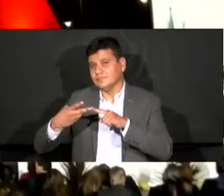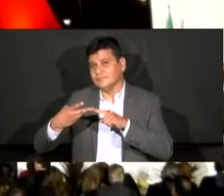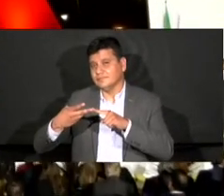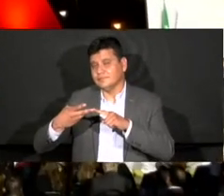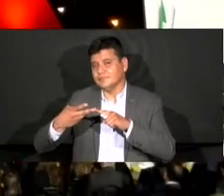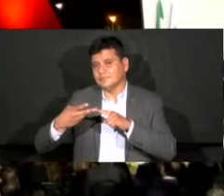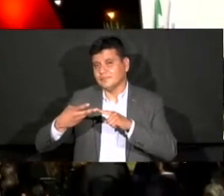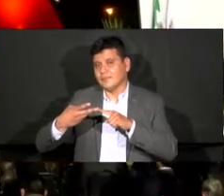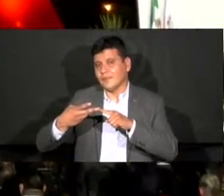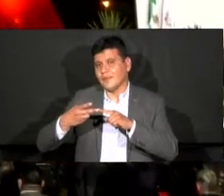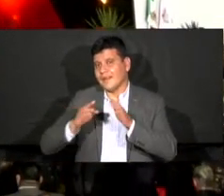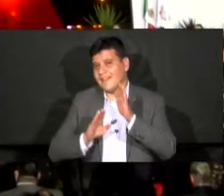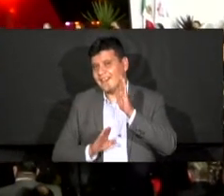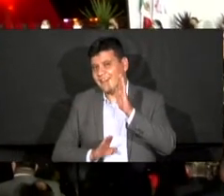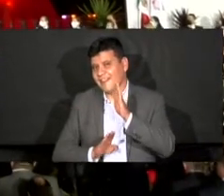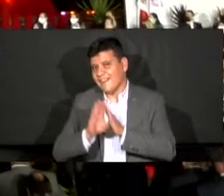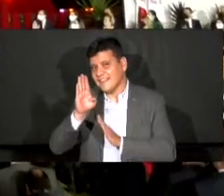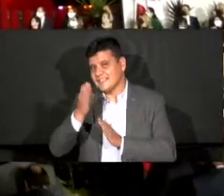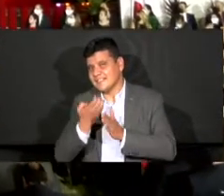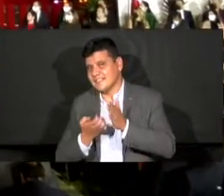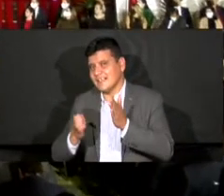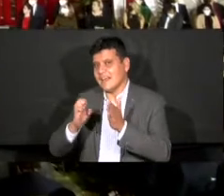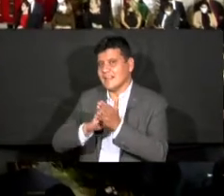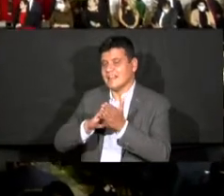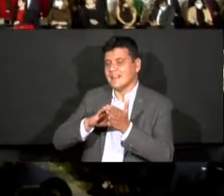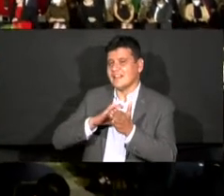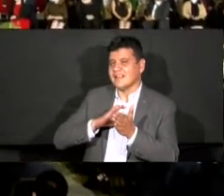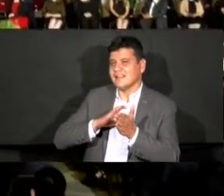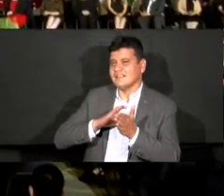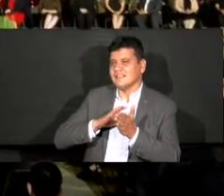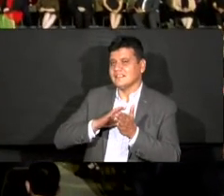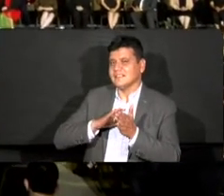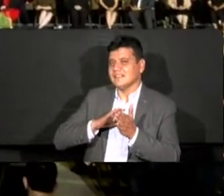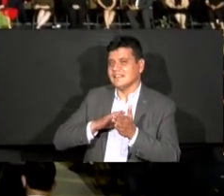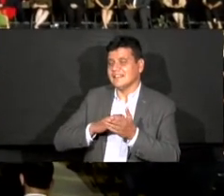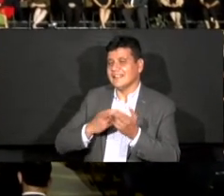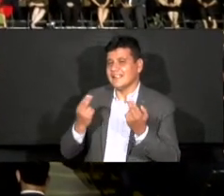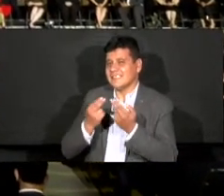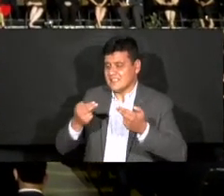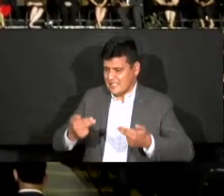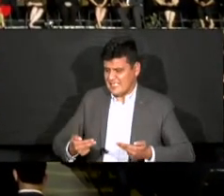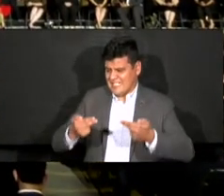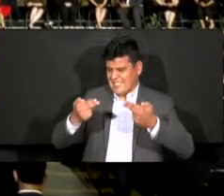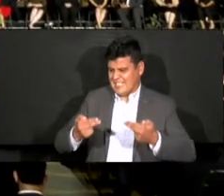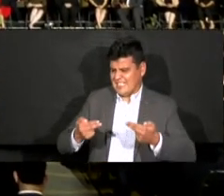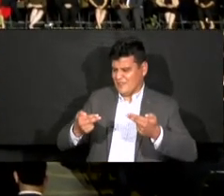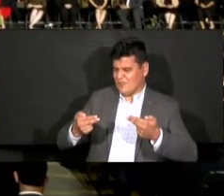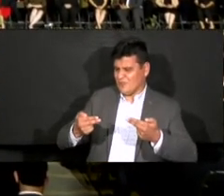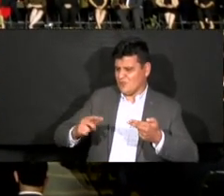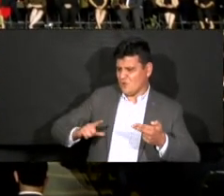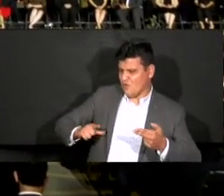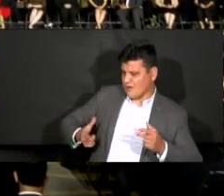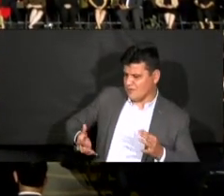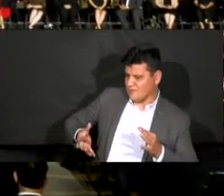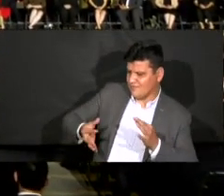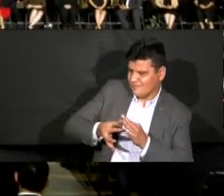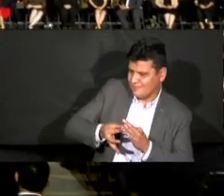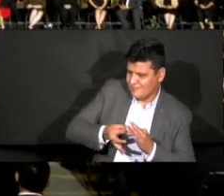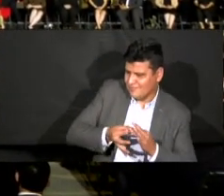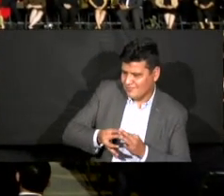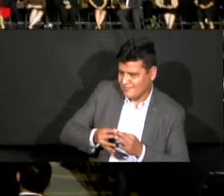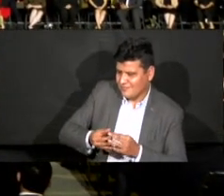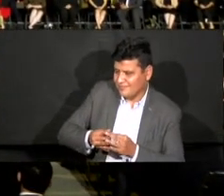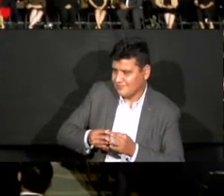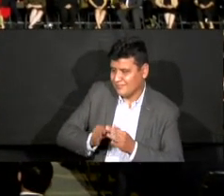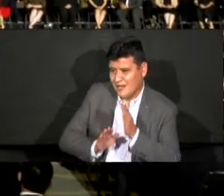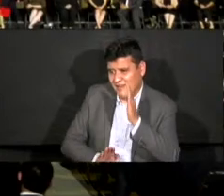desarrollo económico. De la mano con nuestro querido sector productivo, vamos a impulsar como nunca el desarrollo de nuestra